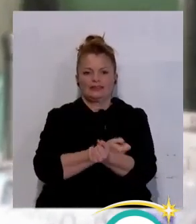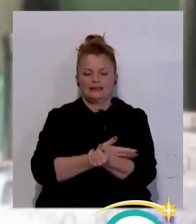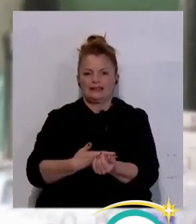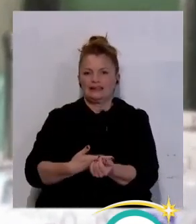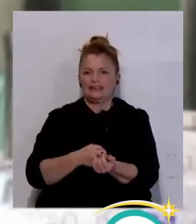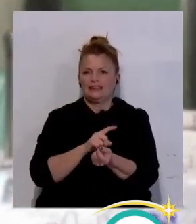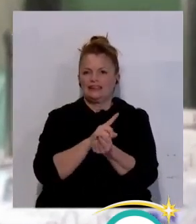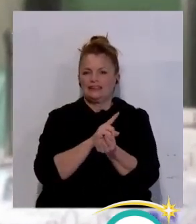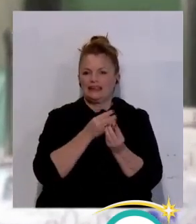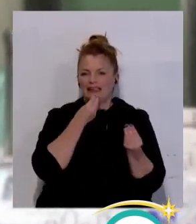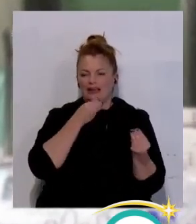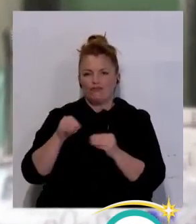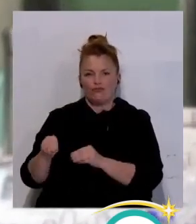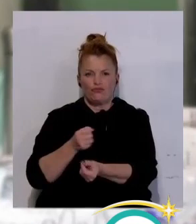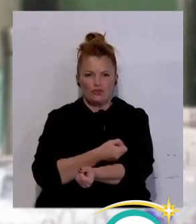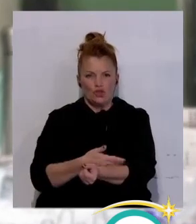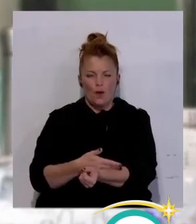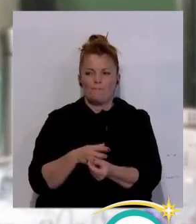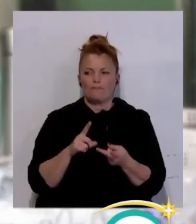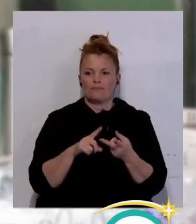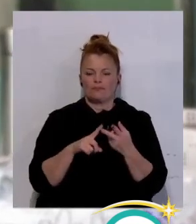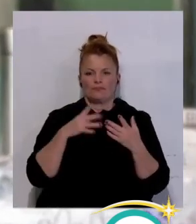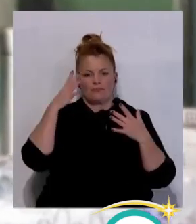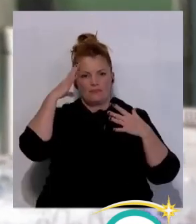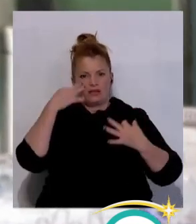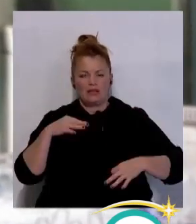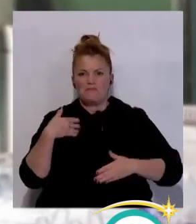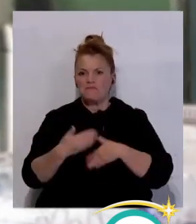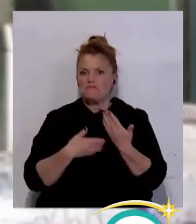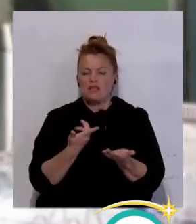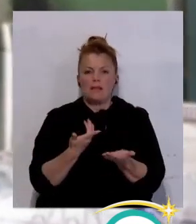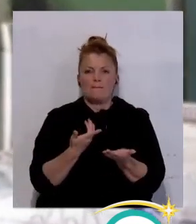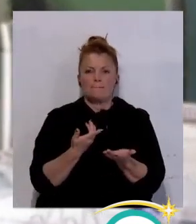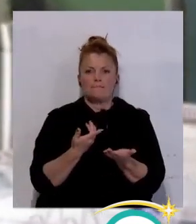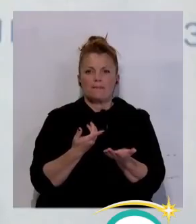su despistaje y es absolutamente de tranquilidad.